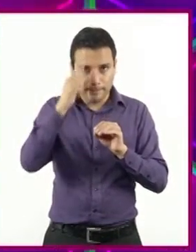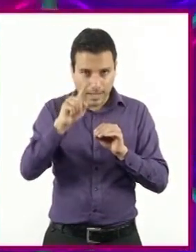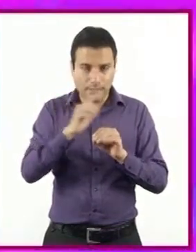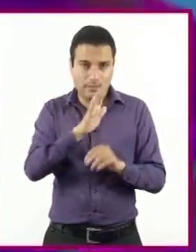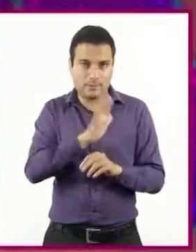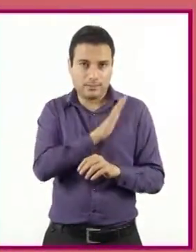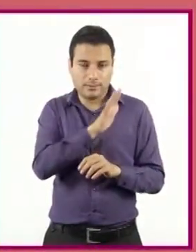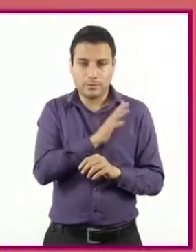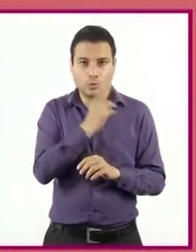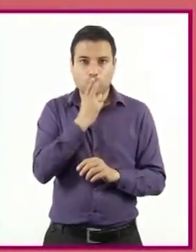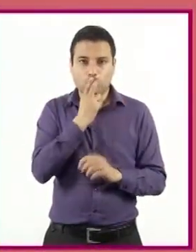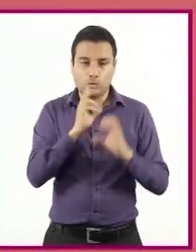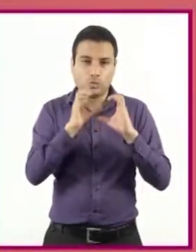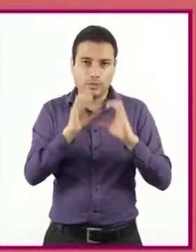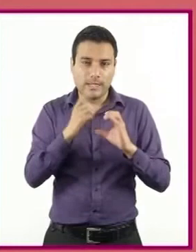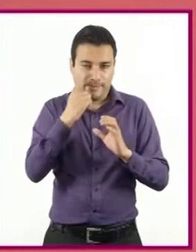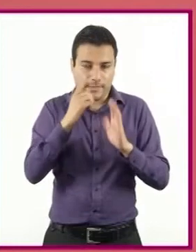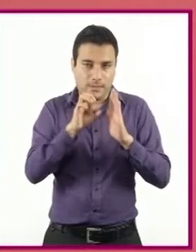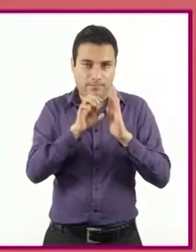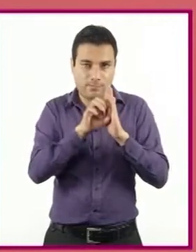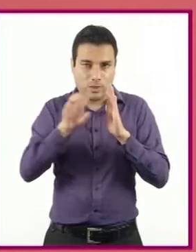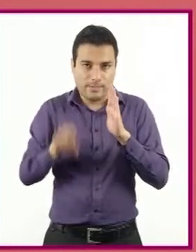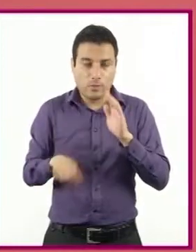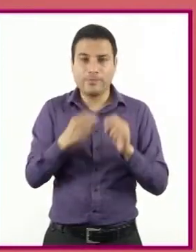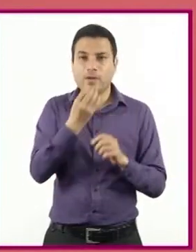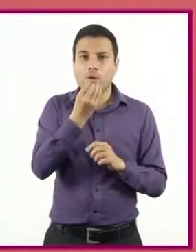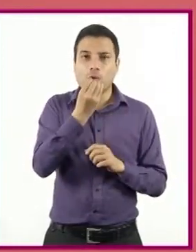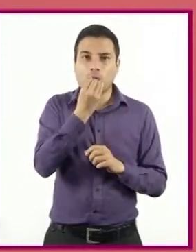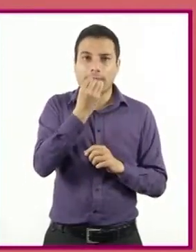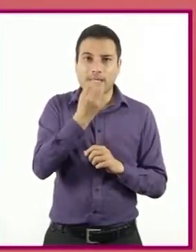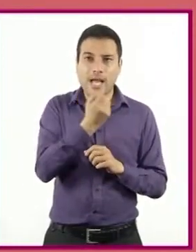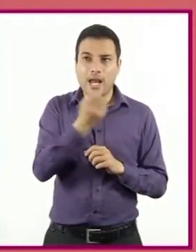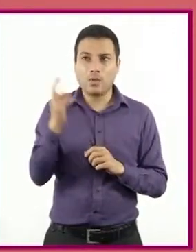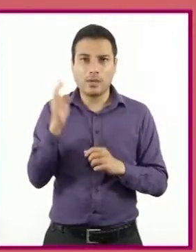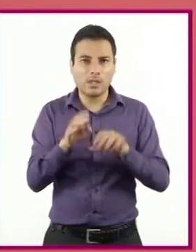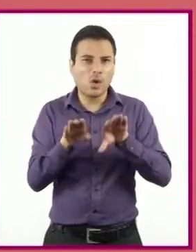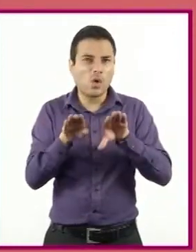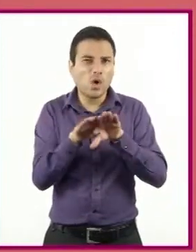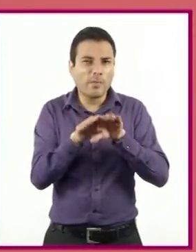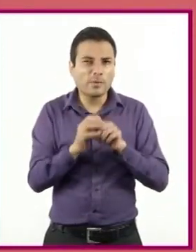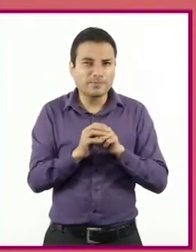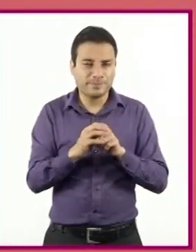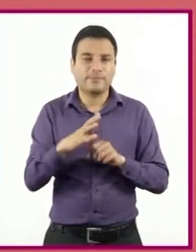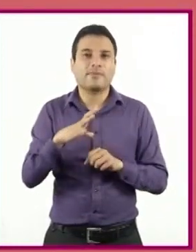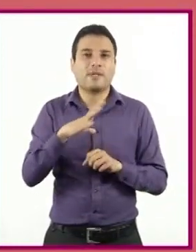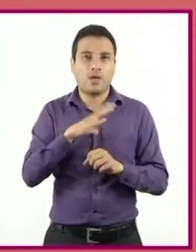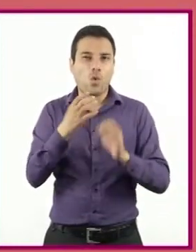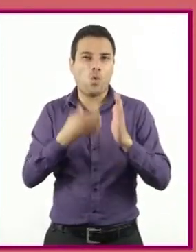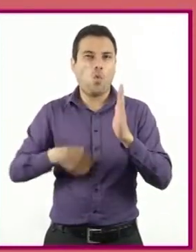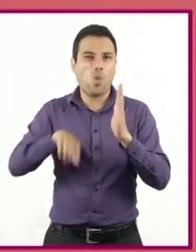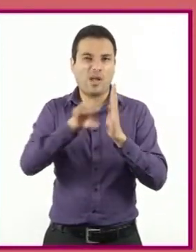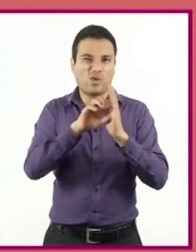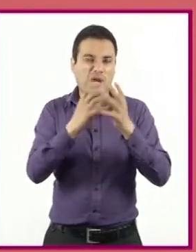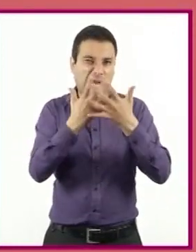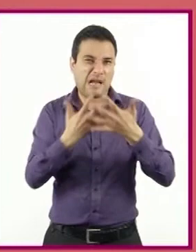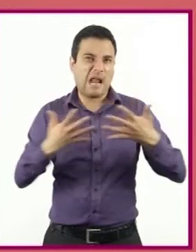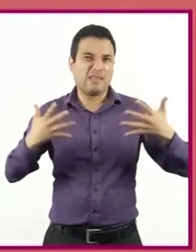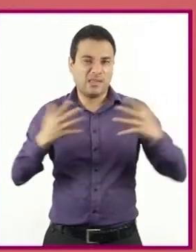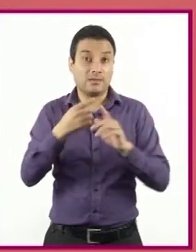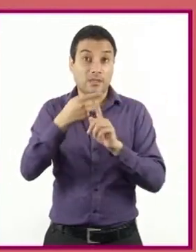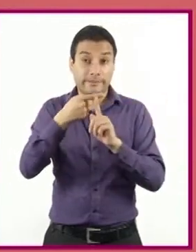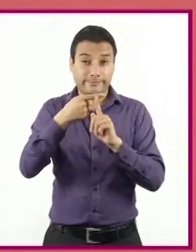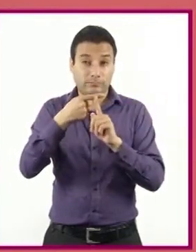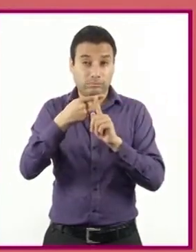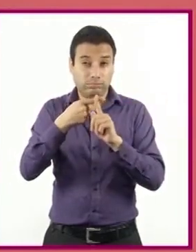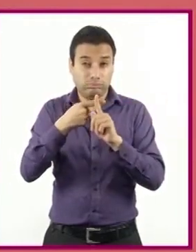calidad. Por ejemplo, algunos alimentos se mantienen en cámaras de conservación. Estas cámaras normalmente tienen bajas